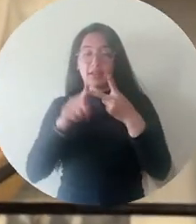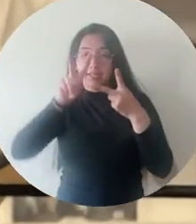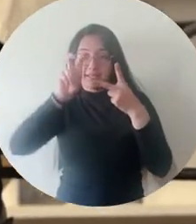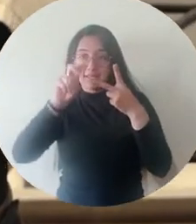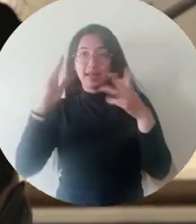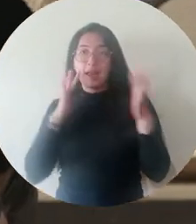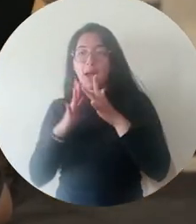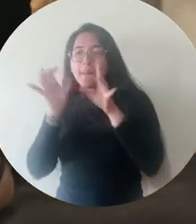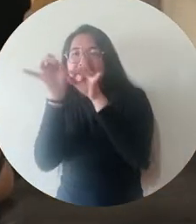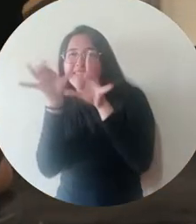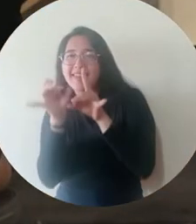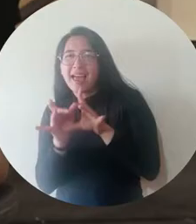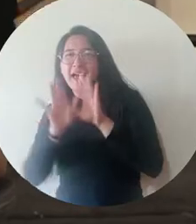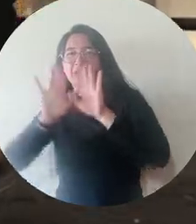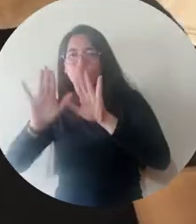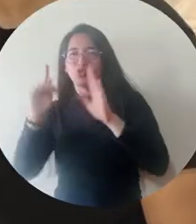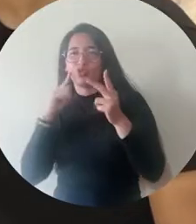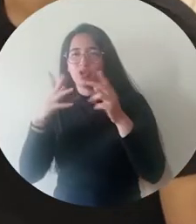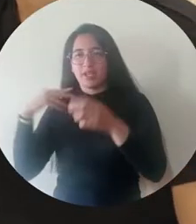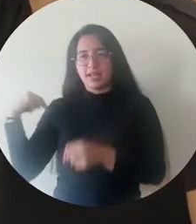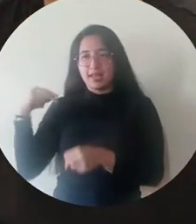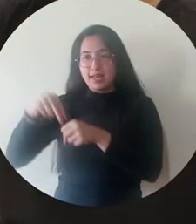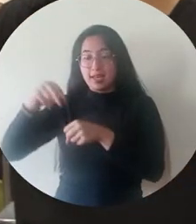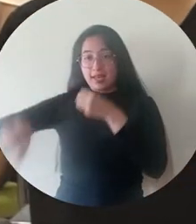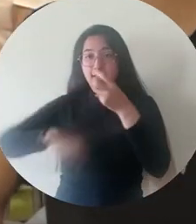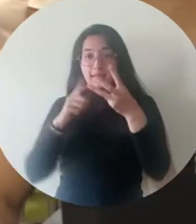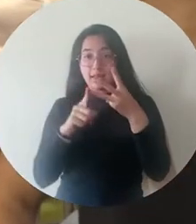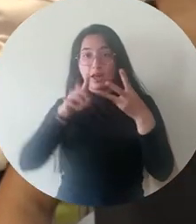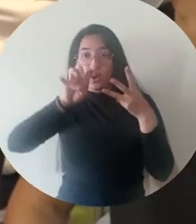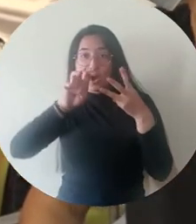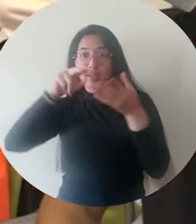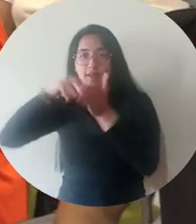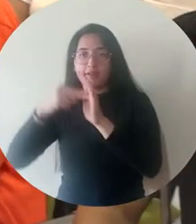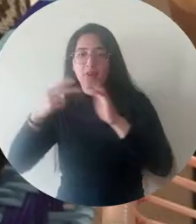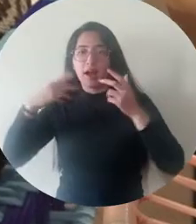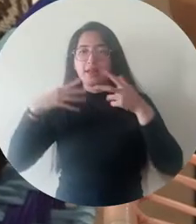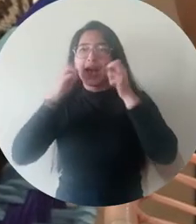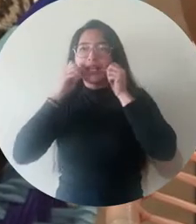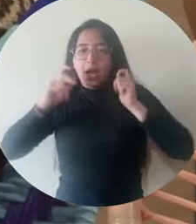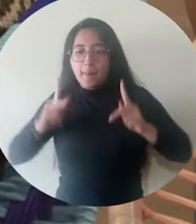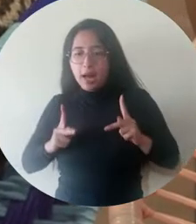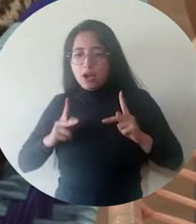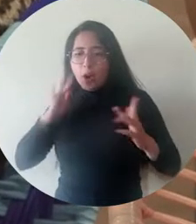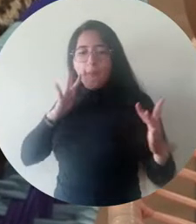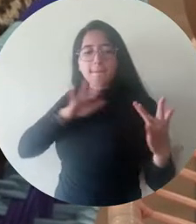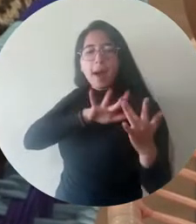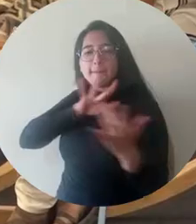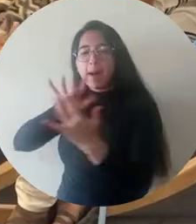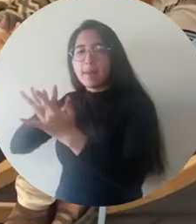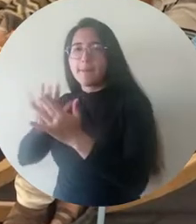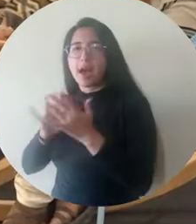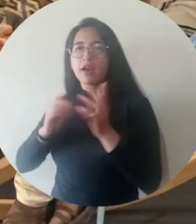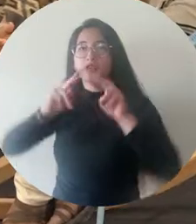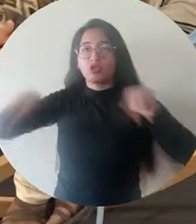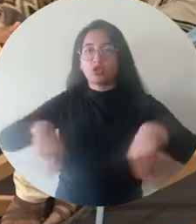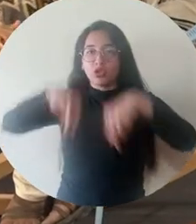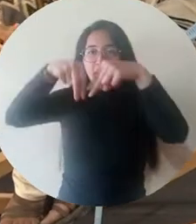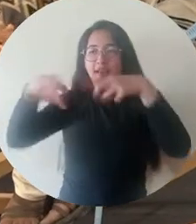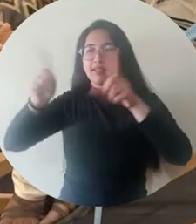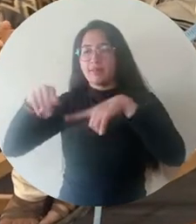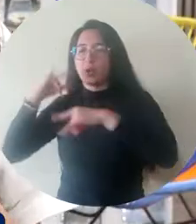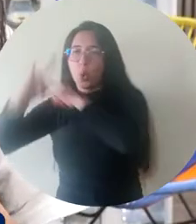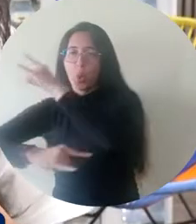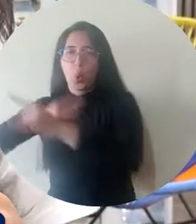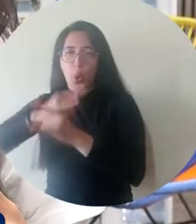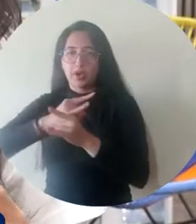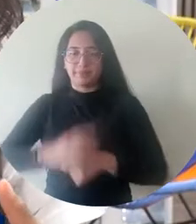con el calendario indígena, y el 9, que simboliza las dimensiones del ser humano en la sociedad y el universo. Vimos que las